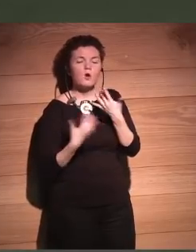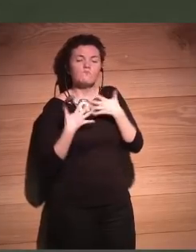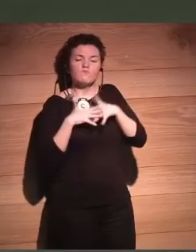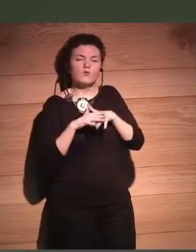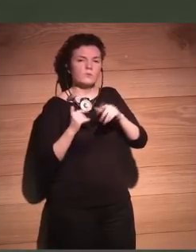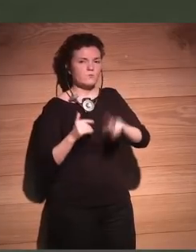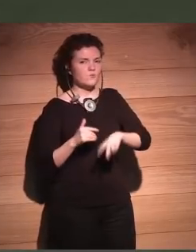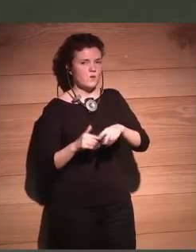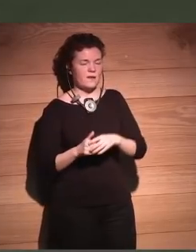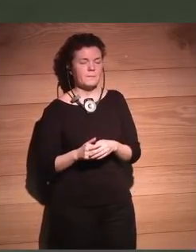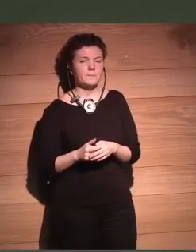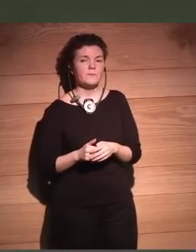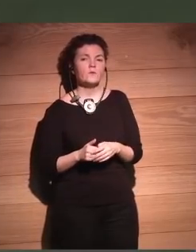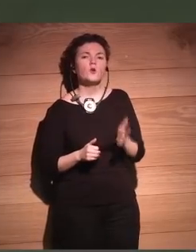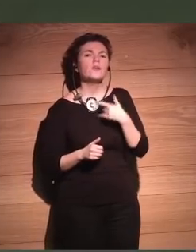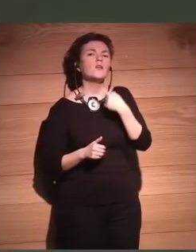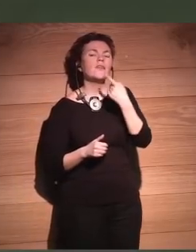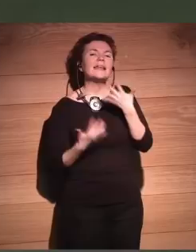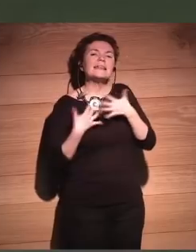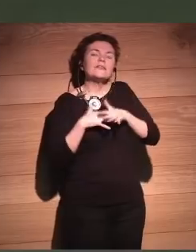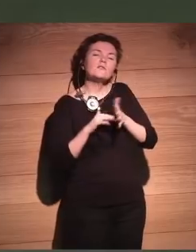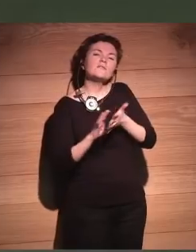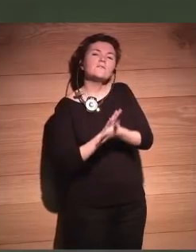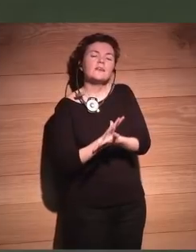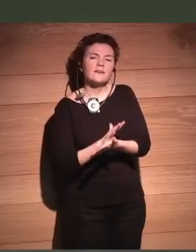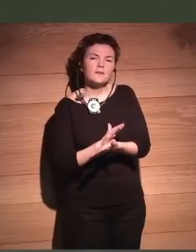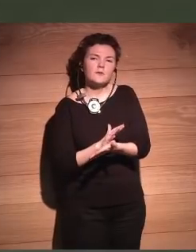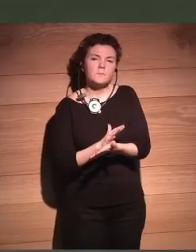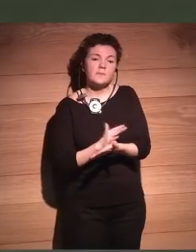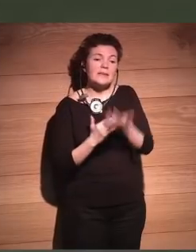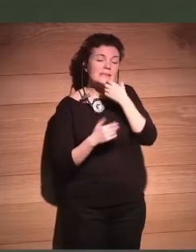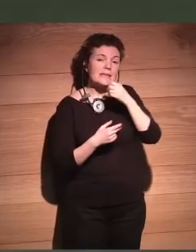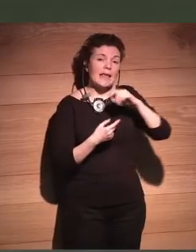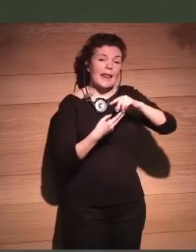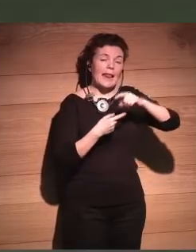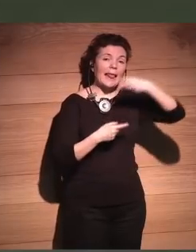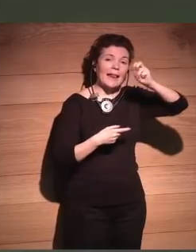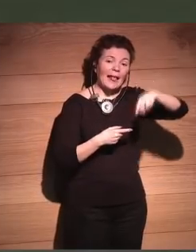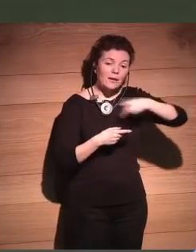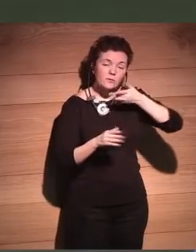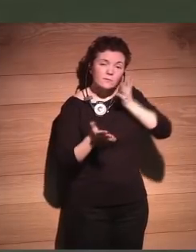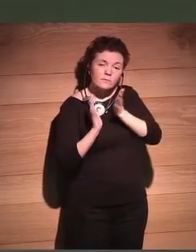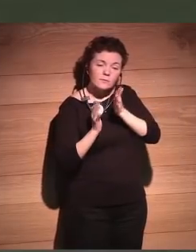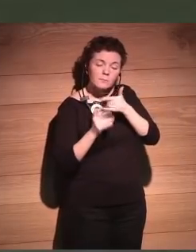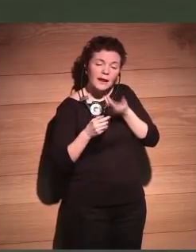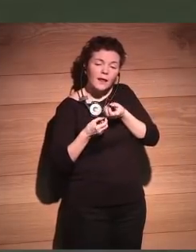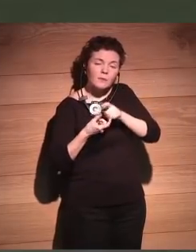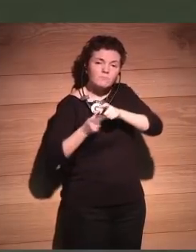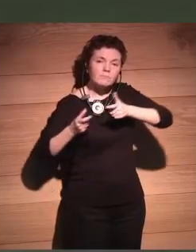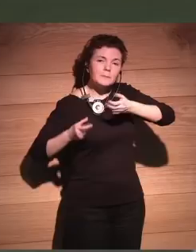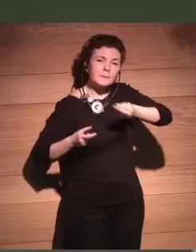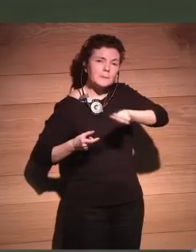integrar. Entonces, lo que quiero decir con integración es que si el gen que estamos tratando de expresar en el